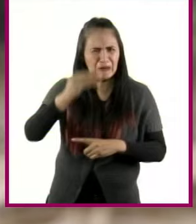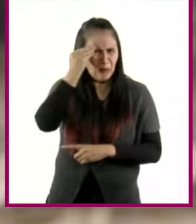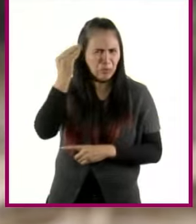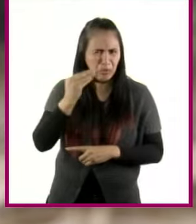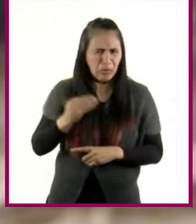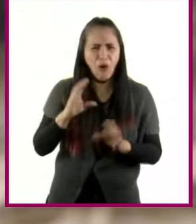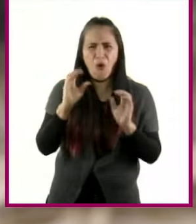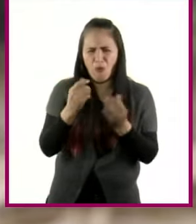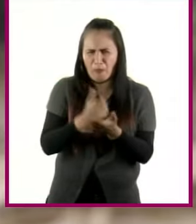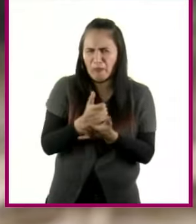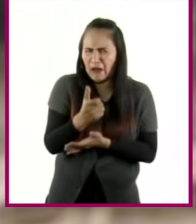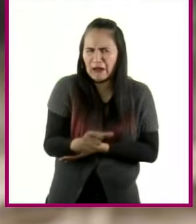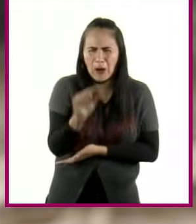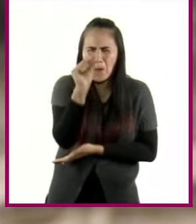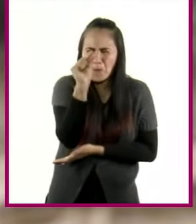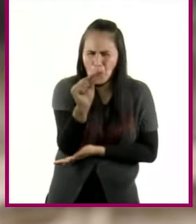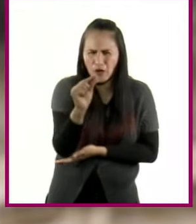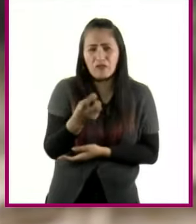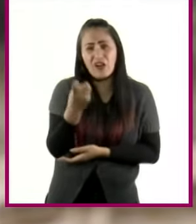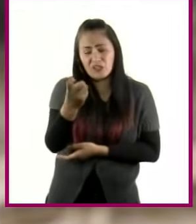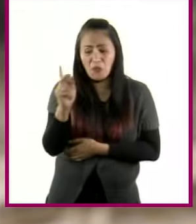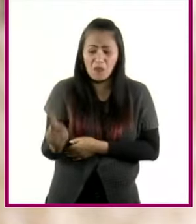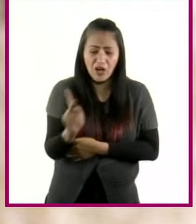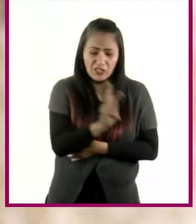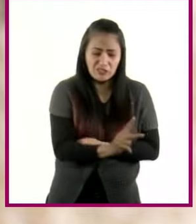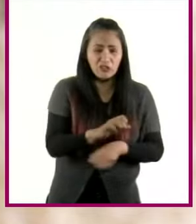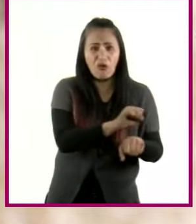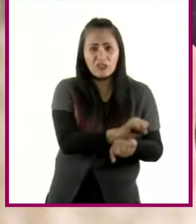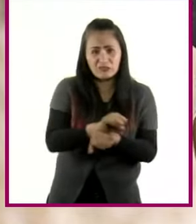vez eso podría considerarse un tipo de esclavitud moderna.